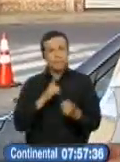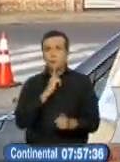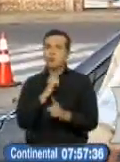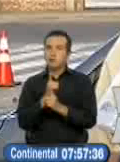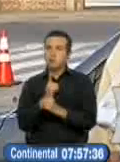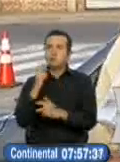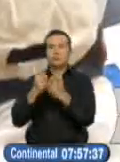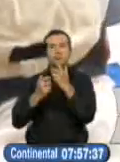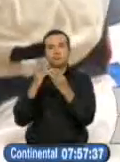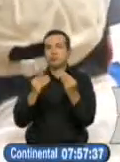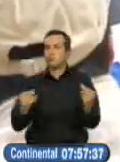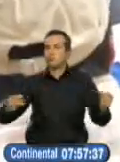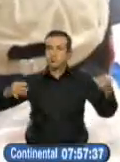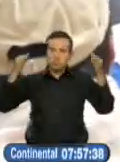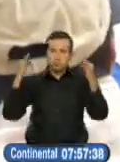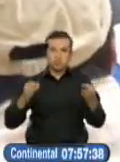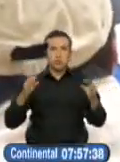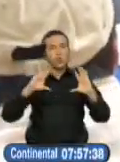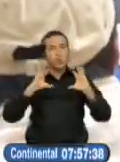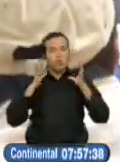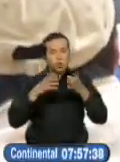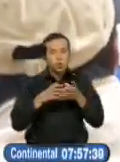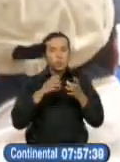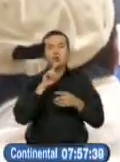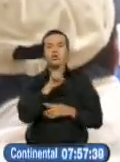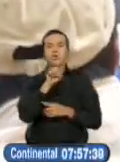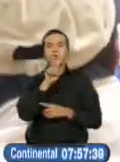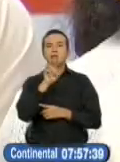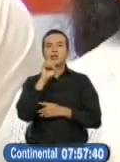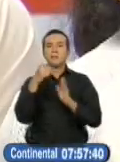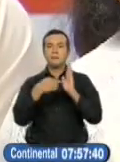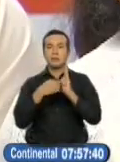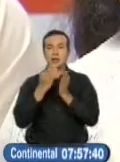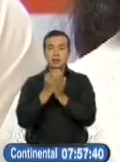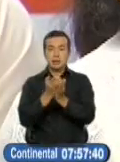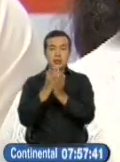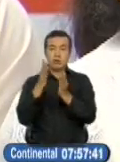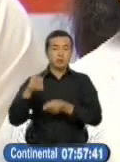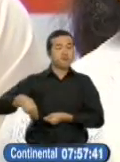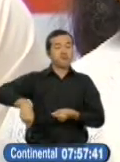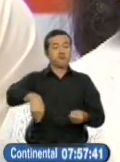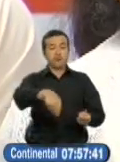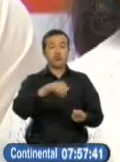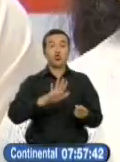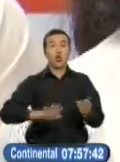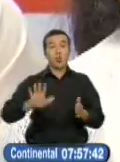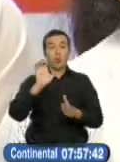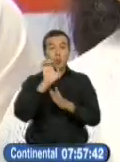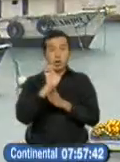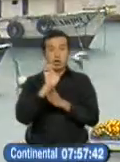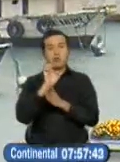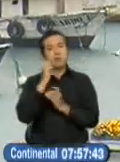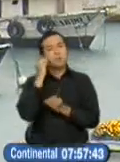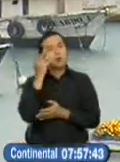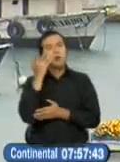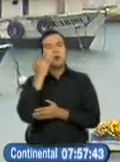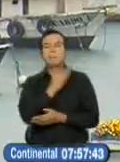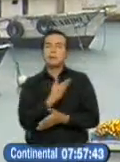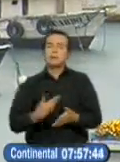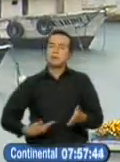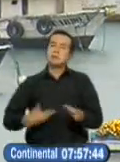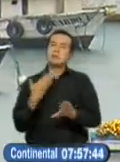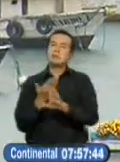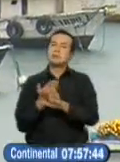podemos solucionarlo. El gremio, conformado por 120.000 pescadores a nivel nacional, expuso este martes al primer mandatario varios de